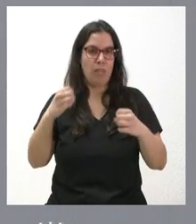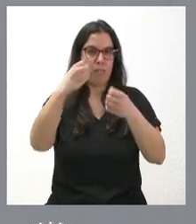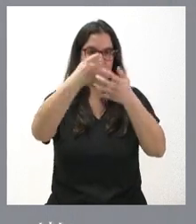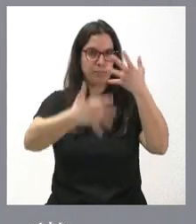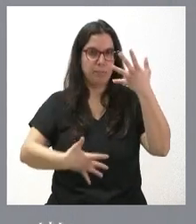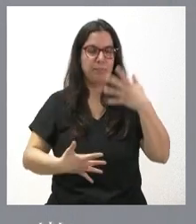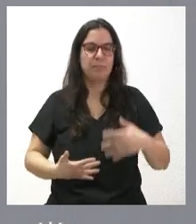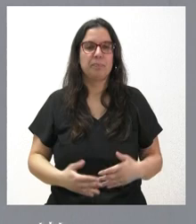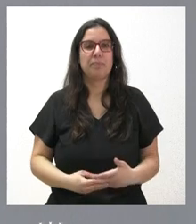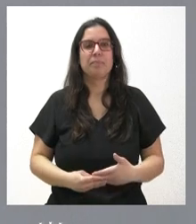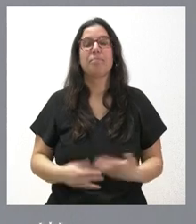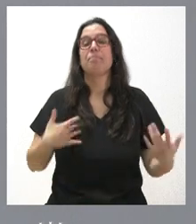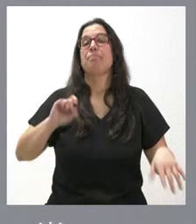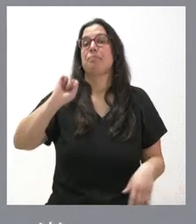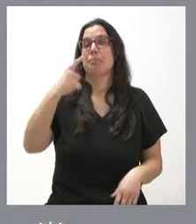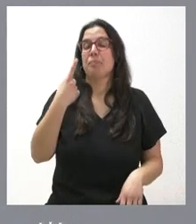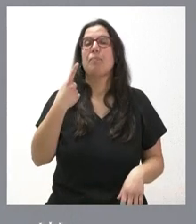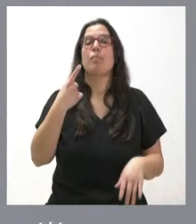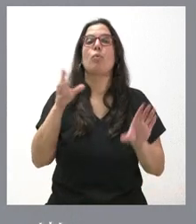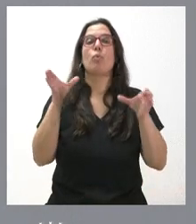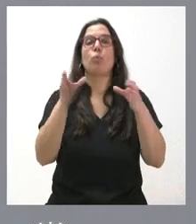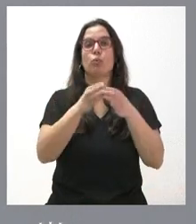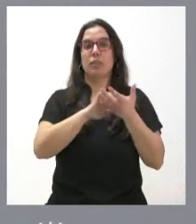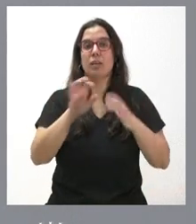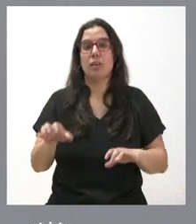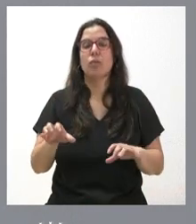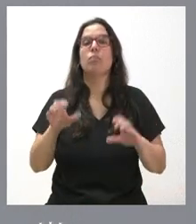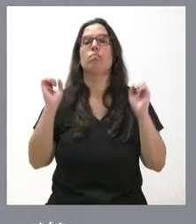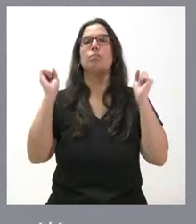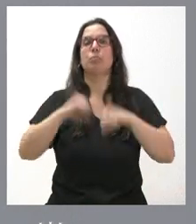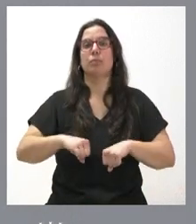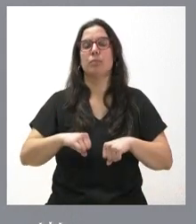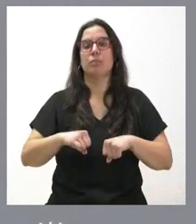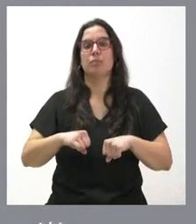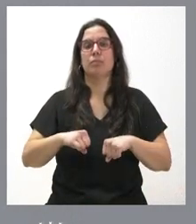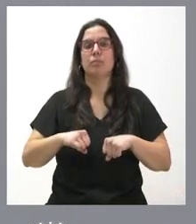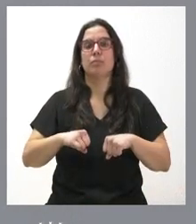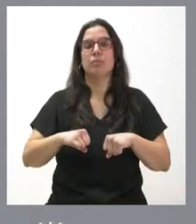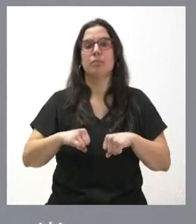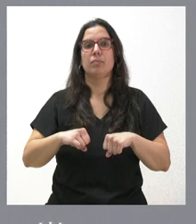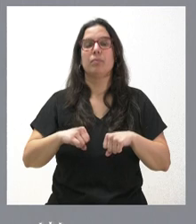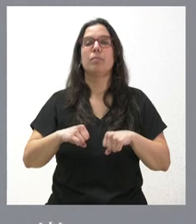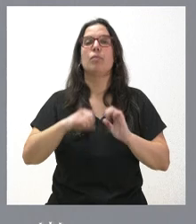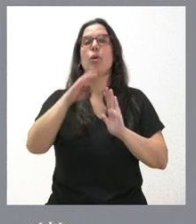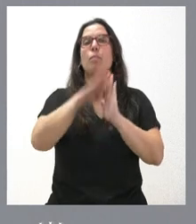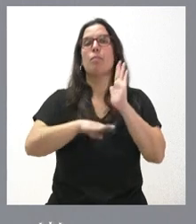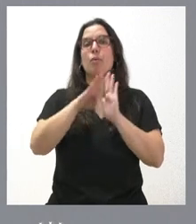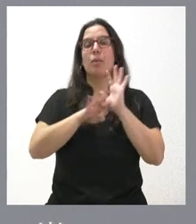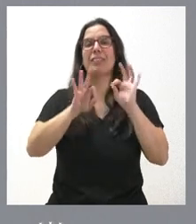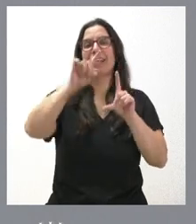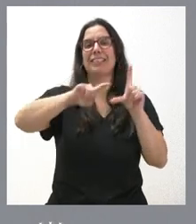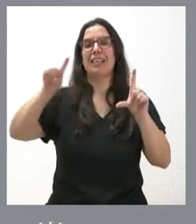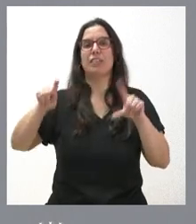acuerdos en primer lugar la junta de Castilla y león aprueba el programa estadístico para el año